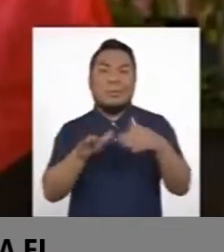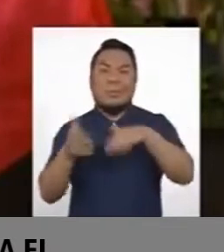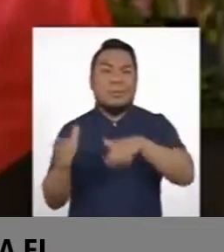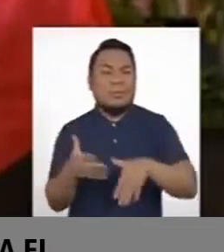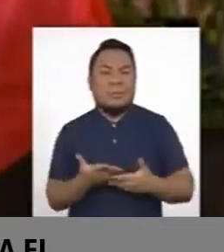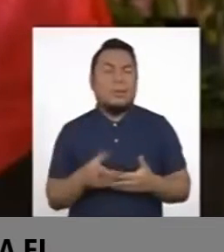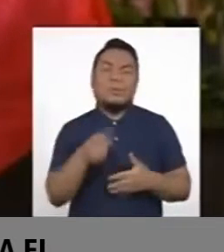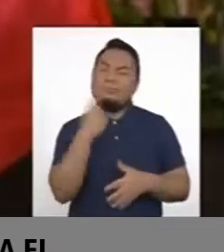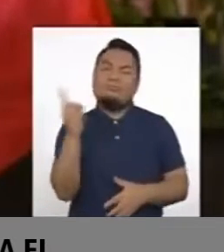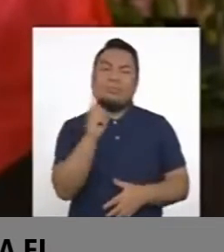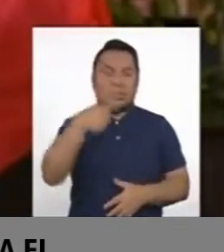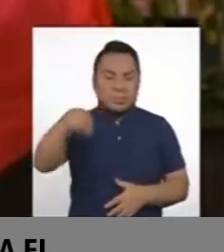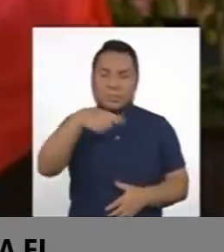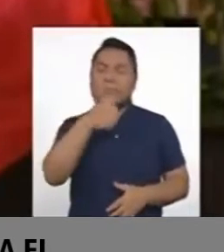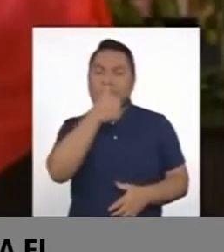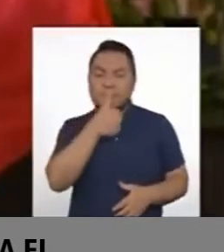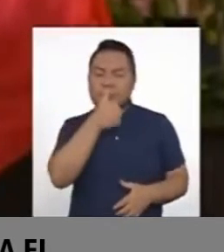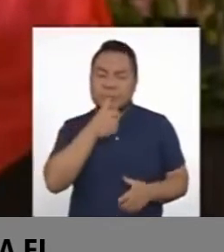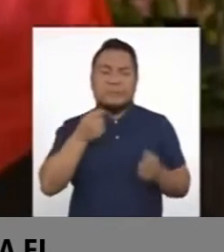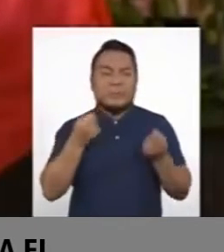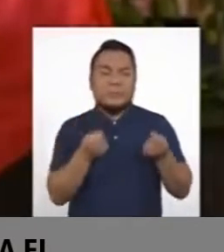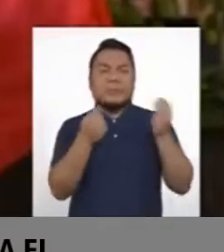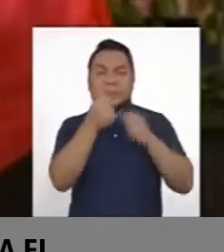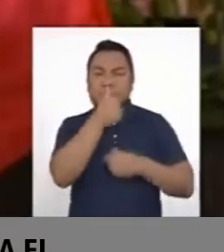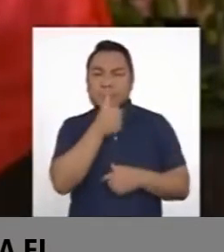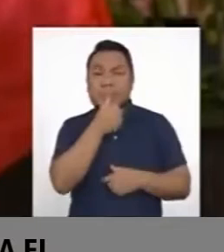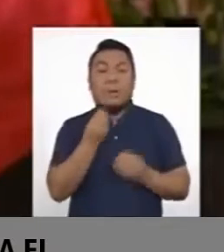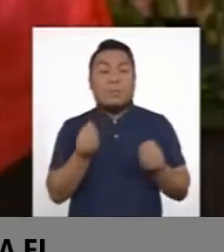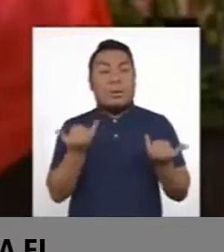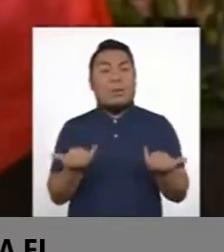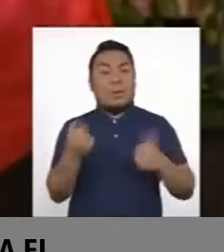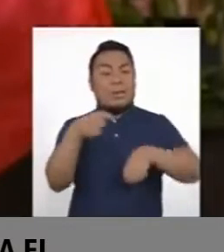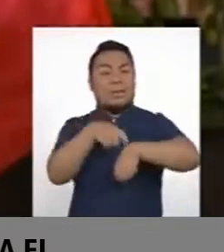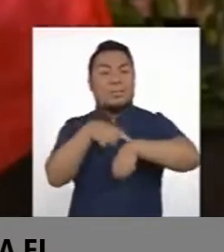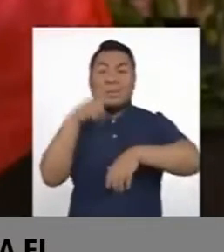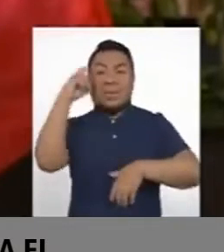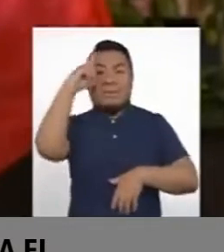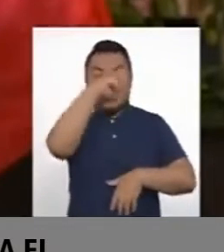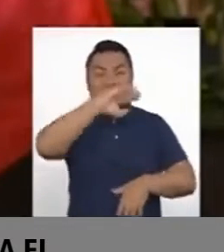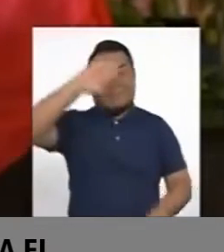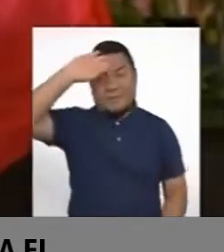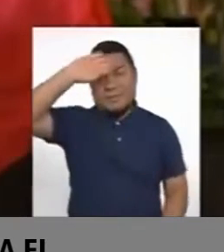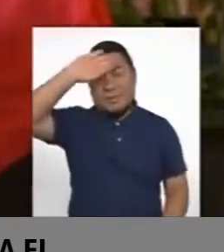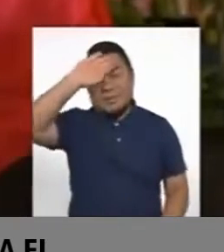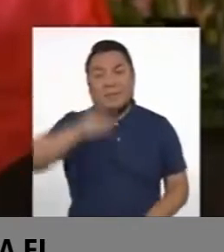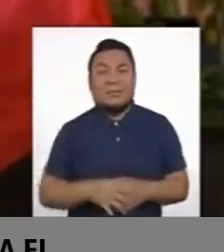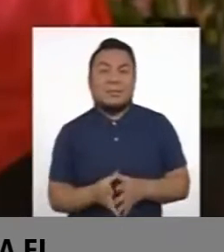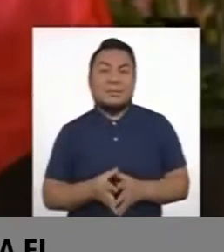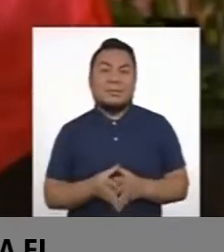hacer un esfuerzo adicional, porque estamos en la etapa más difícil de la enfermedad.